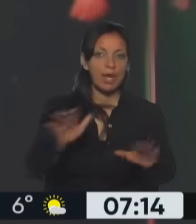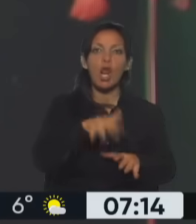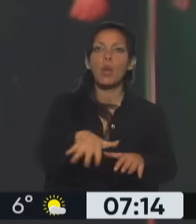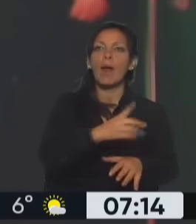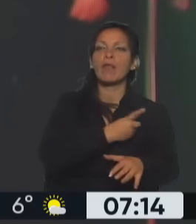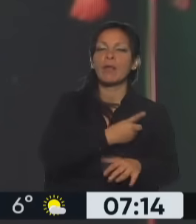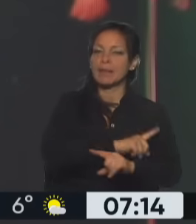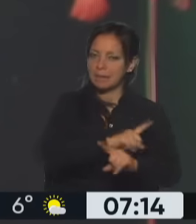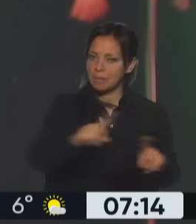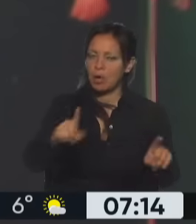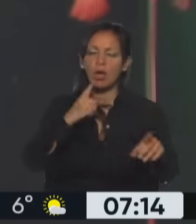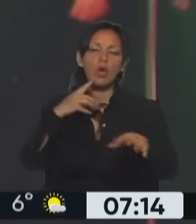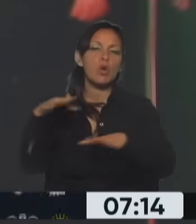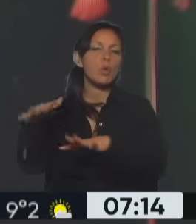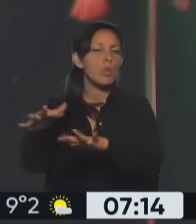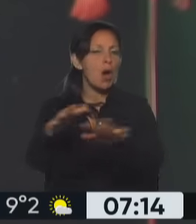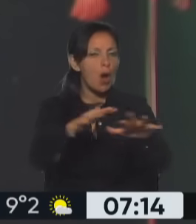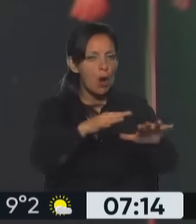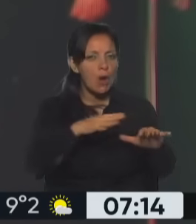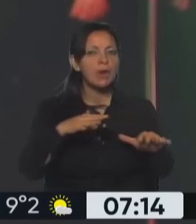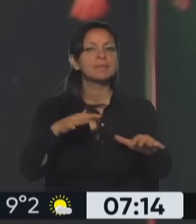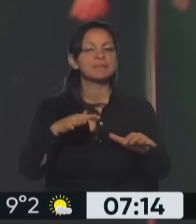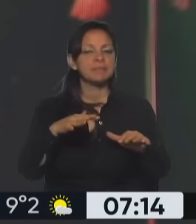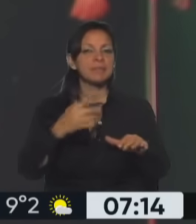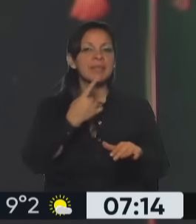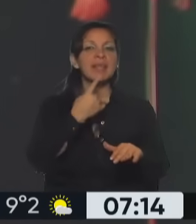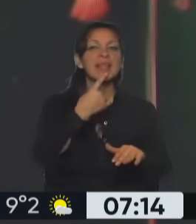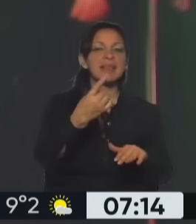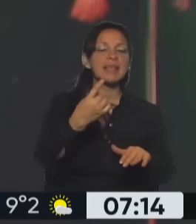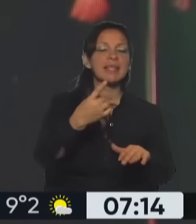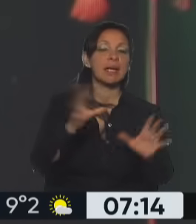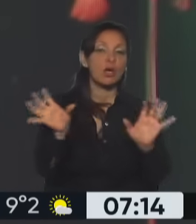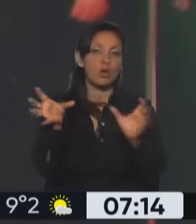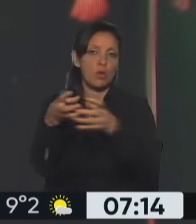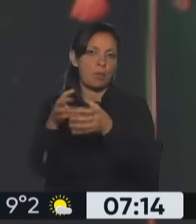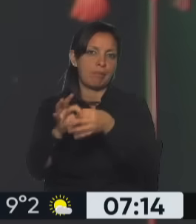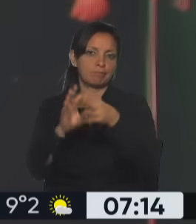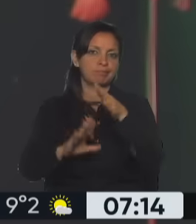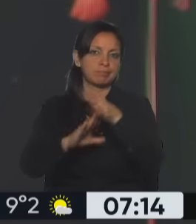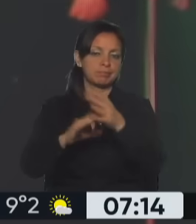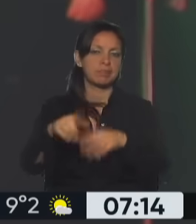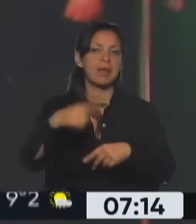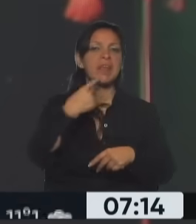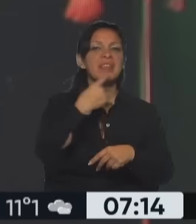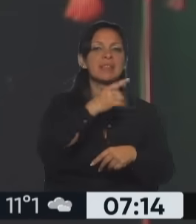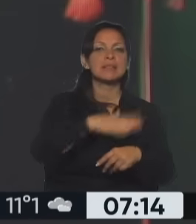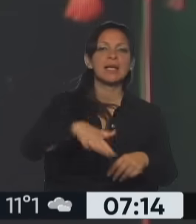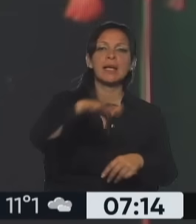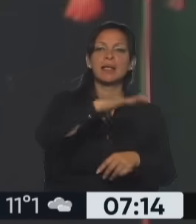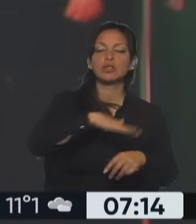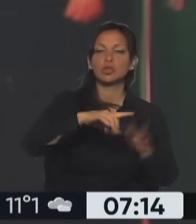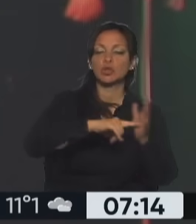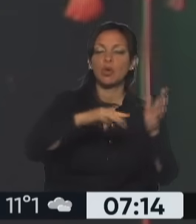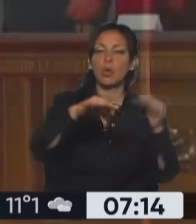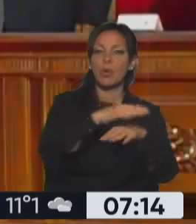algunas versiones que circulan en principio el kremlin dijo que iba a llegar a la ciudad de vlad bostock que es